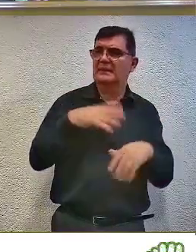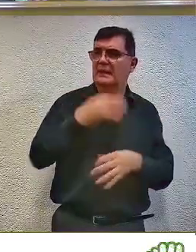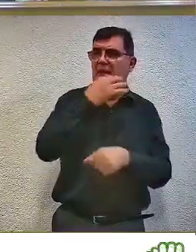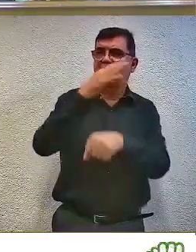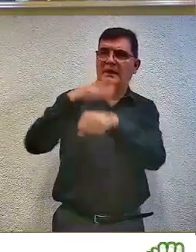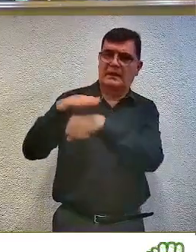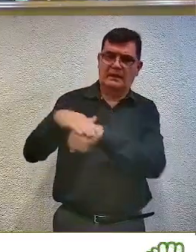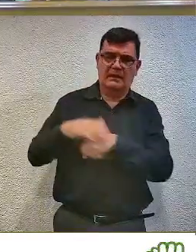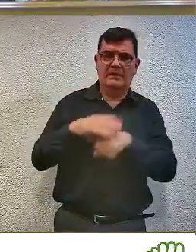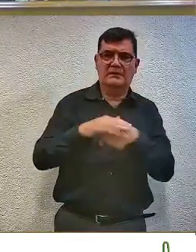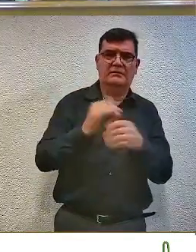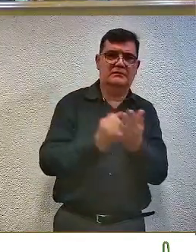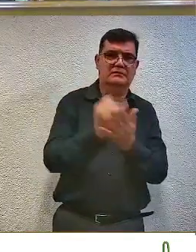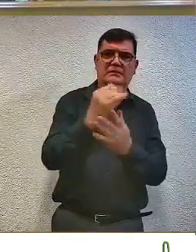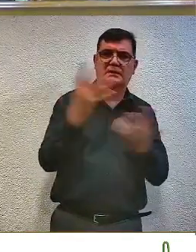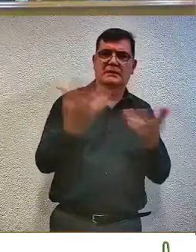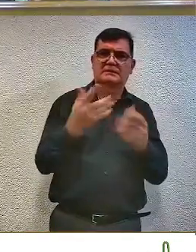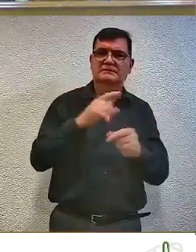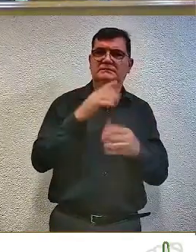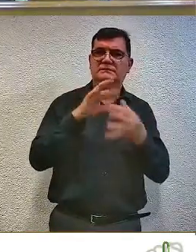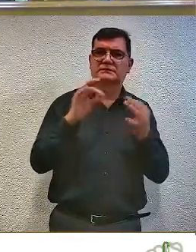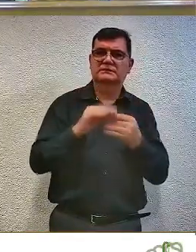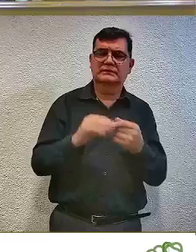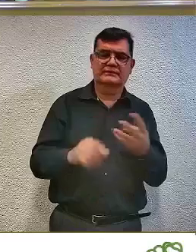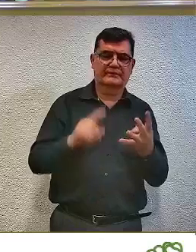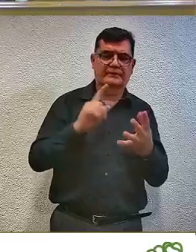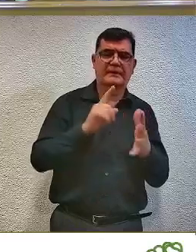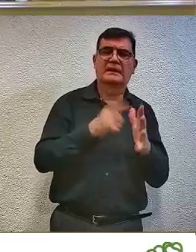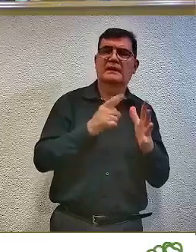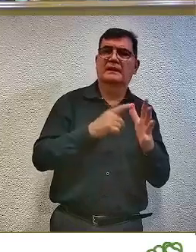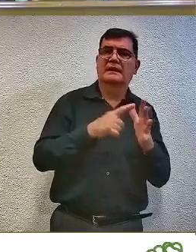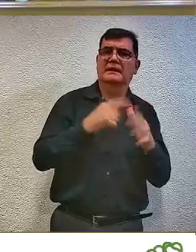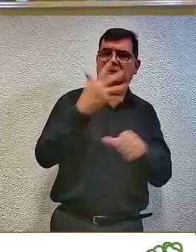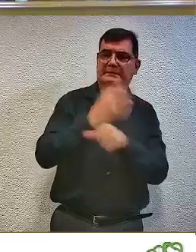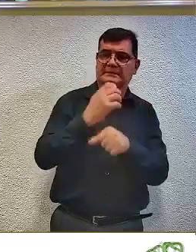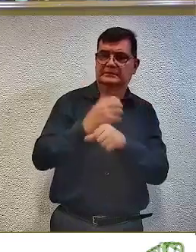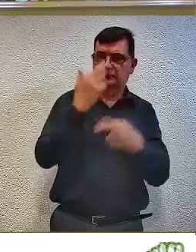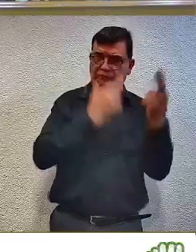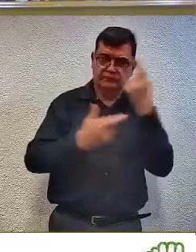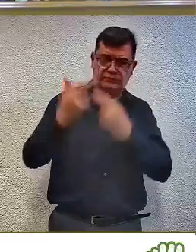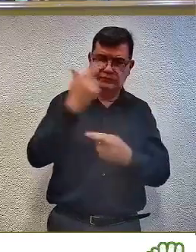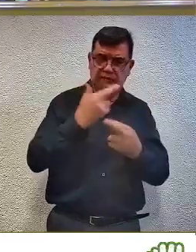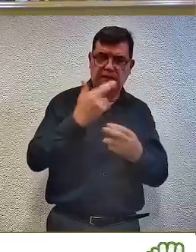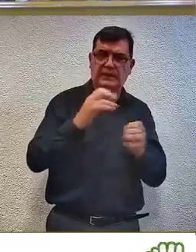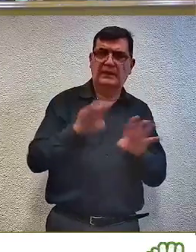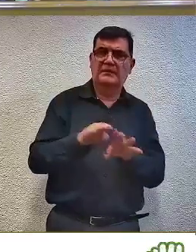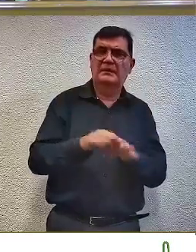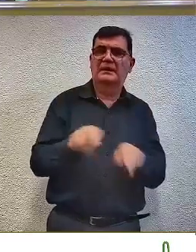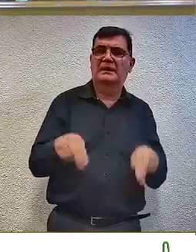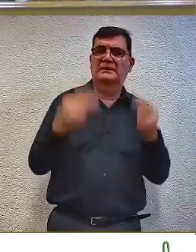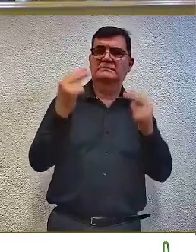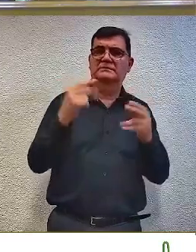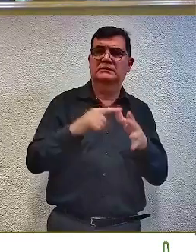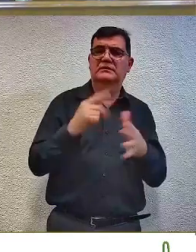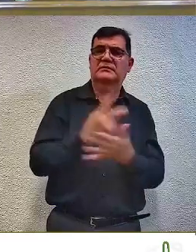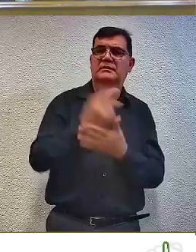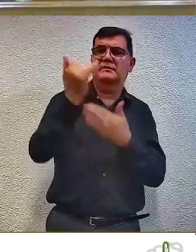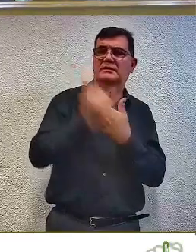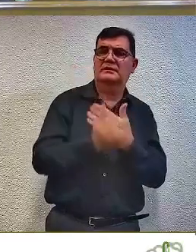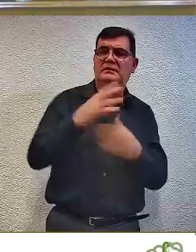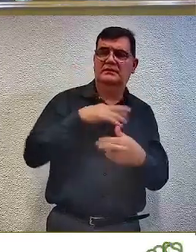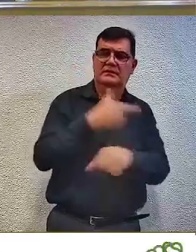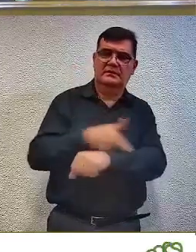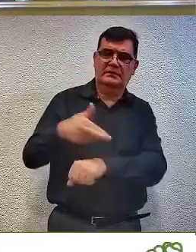notifíquese como en derecho corresponda. El quinto asunto listado para analizar y resolver se trata del proyecto de resolución